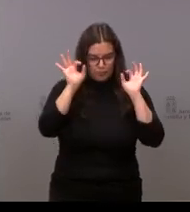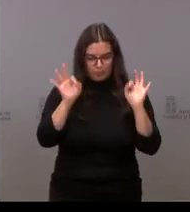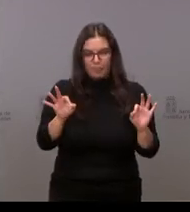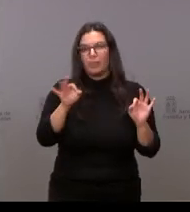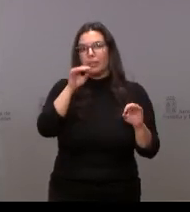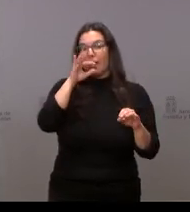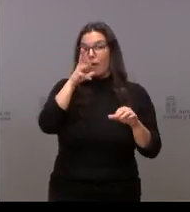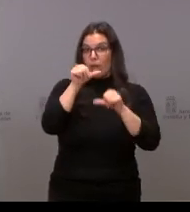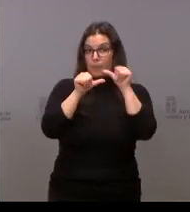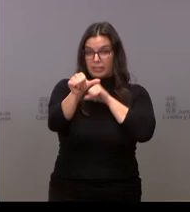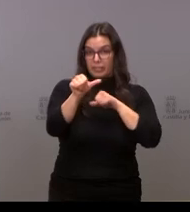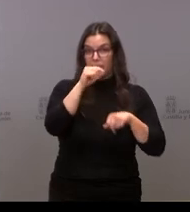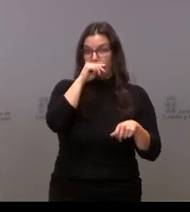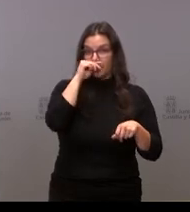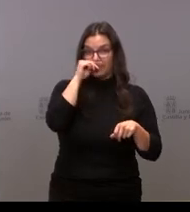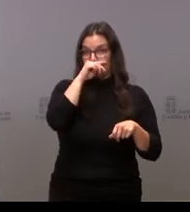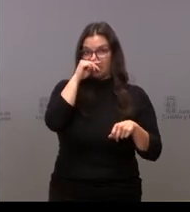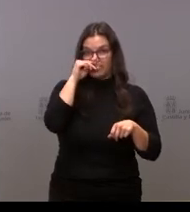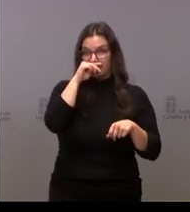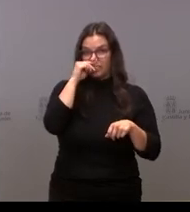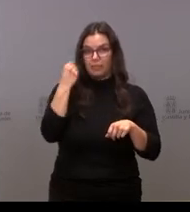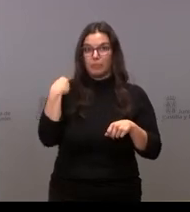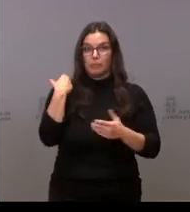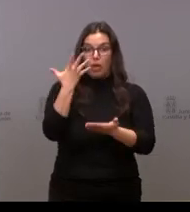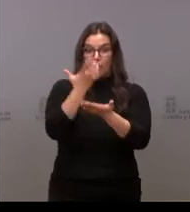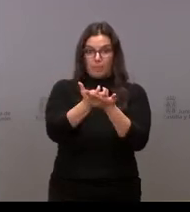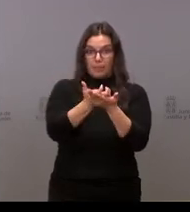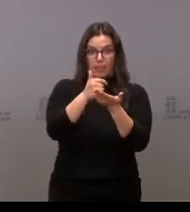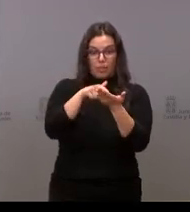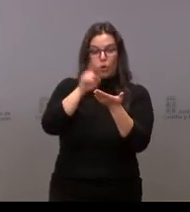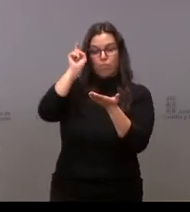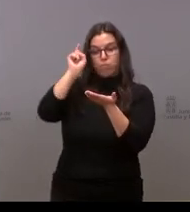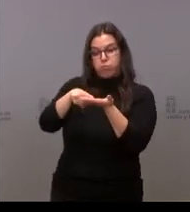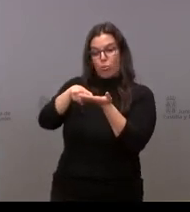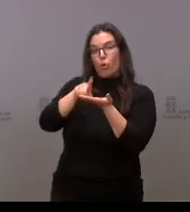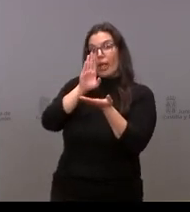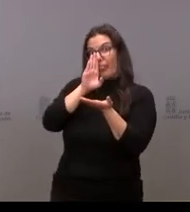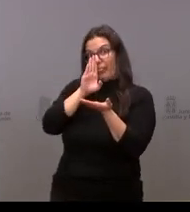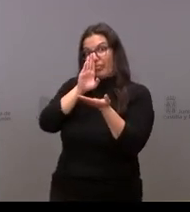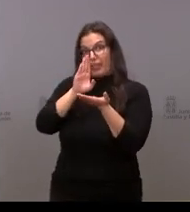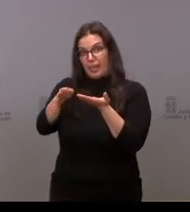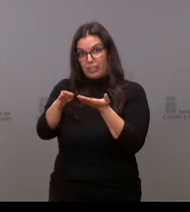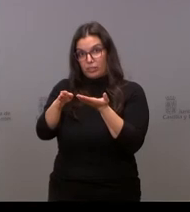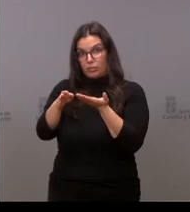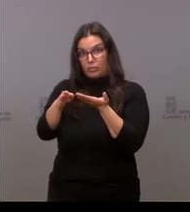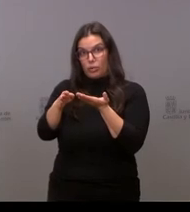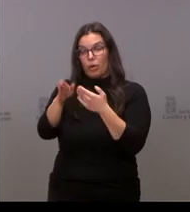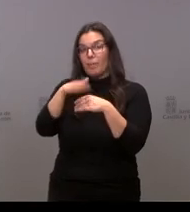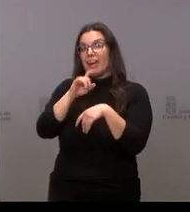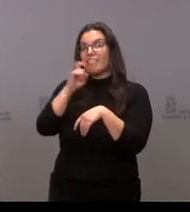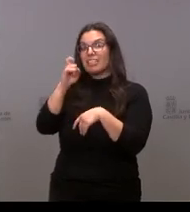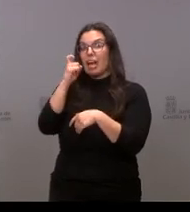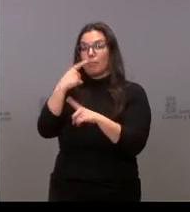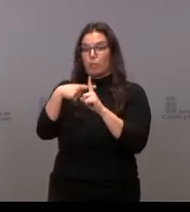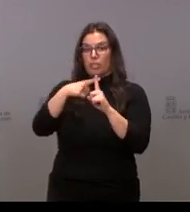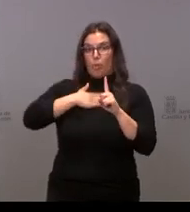partir de ahora habrá una vía de entrada directamente del resultado de un positivo de un auto test de farmacia que no ha habido hasta hasta el momento